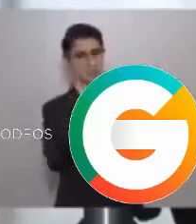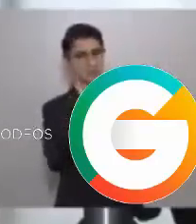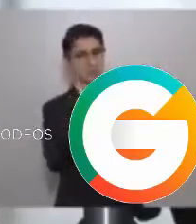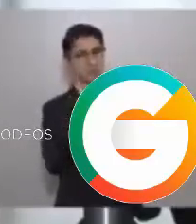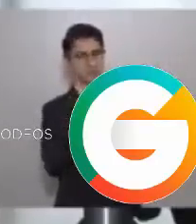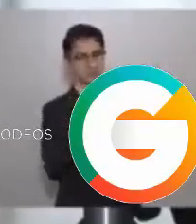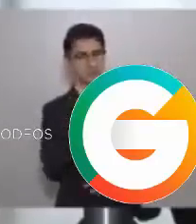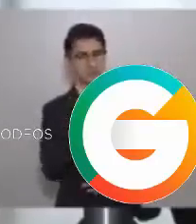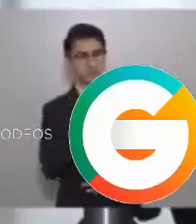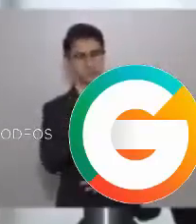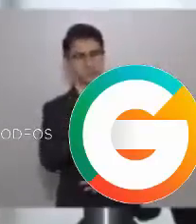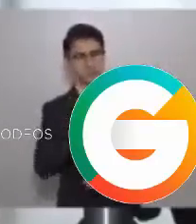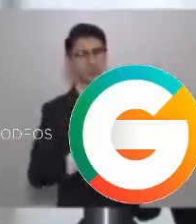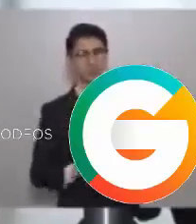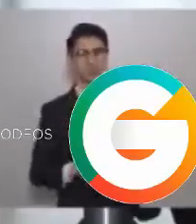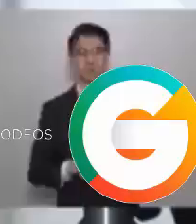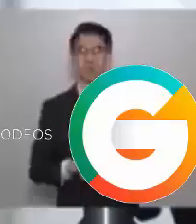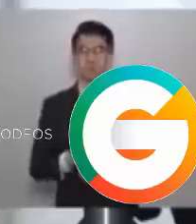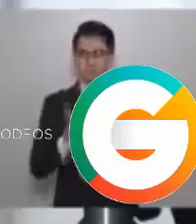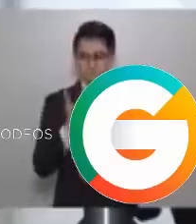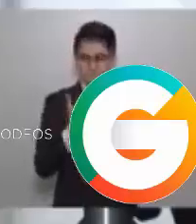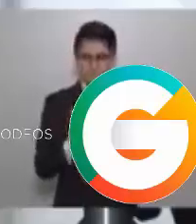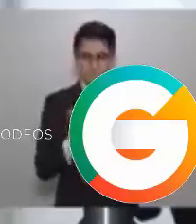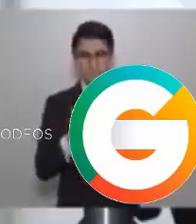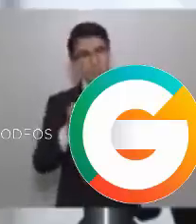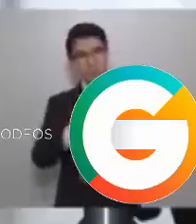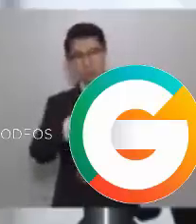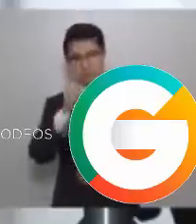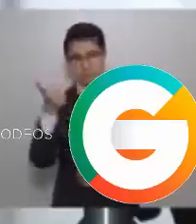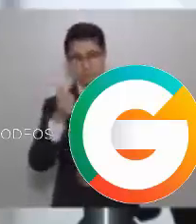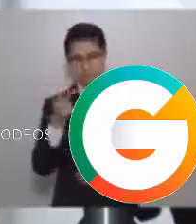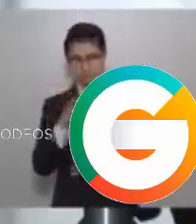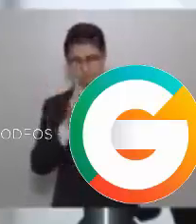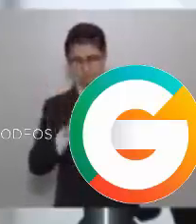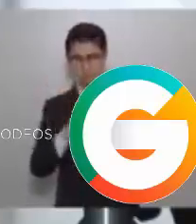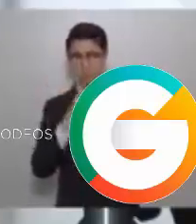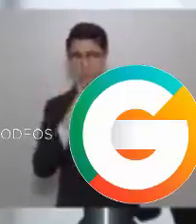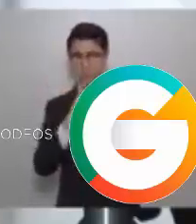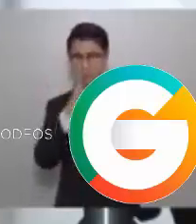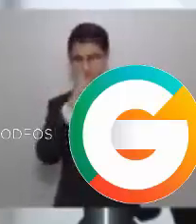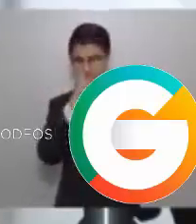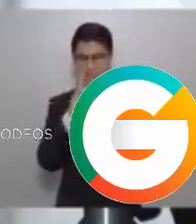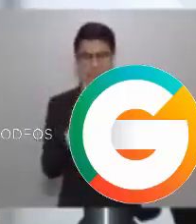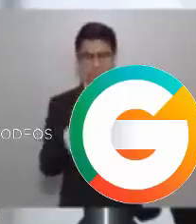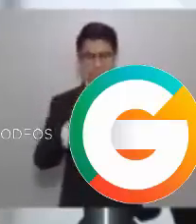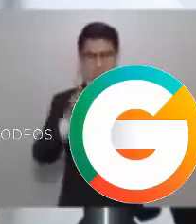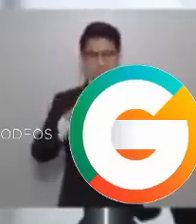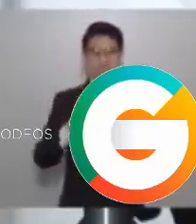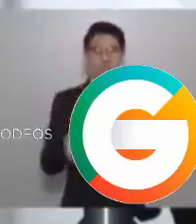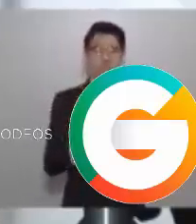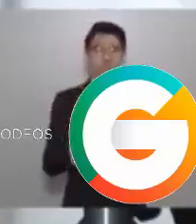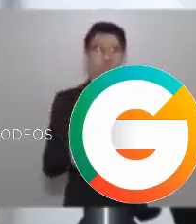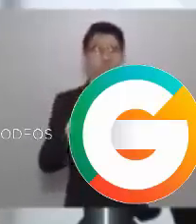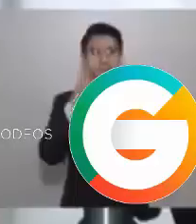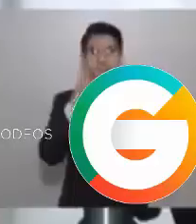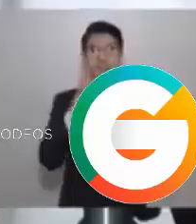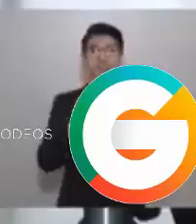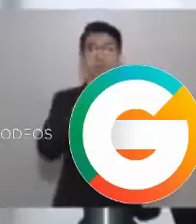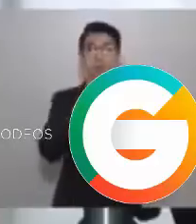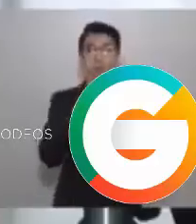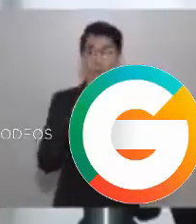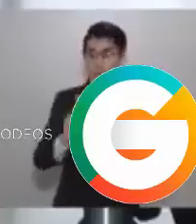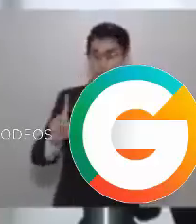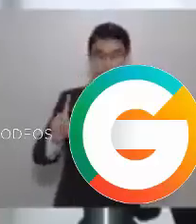el usuario de Trébol en redes sociales, consideramos esta autoridad investigadora, a partir de